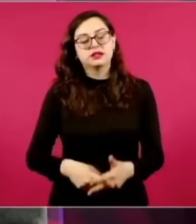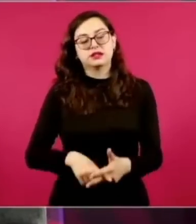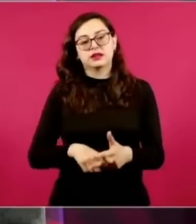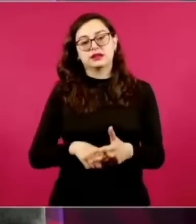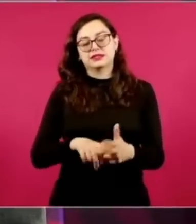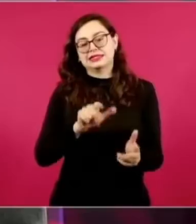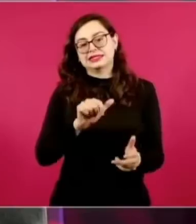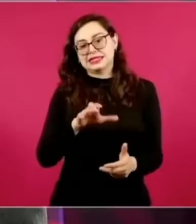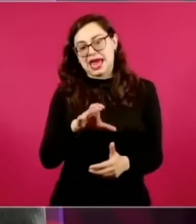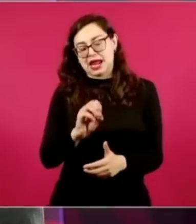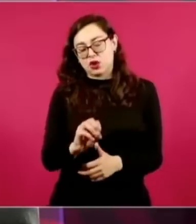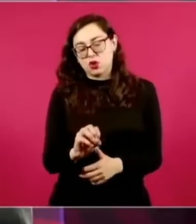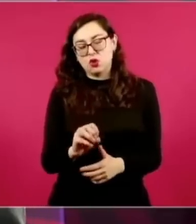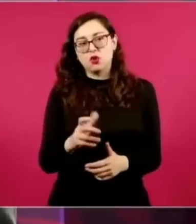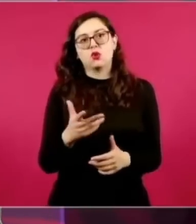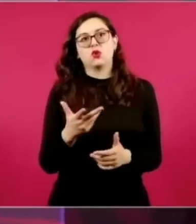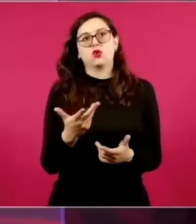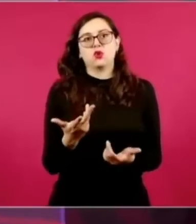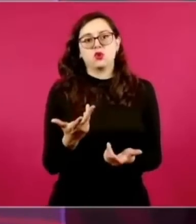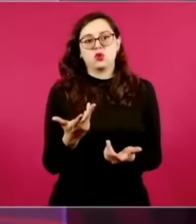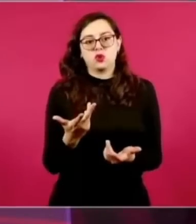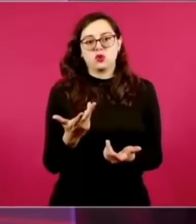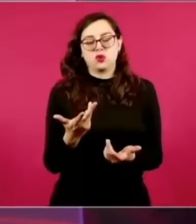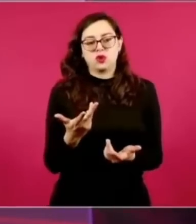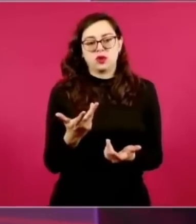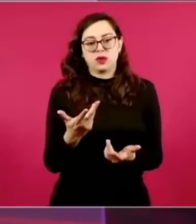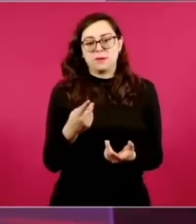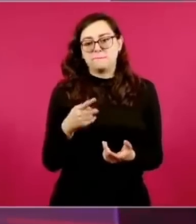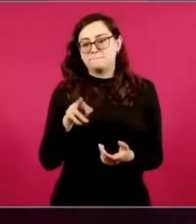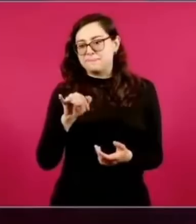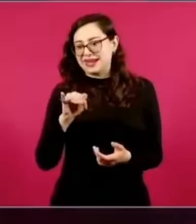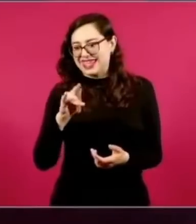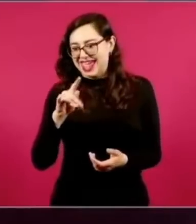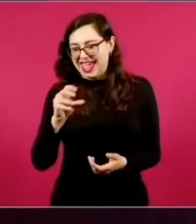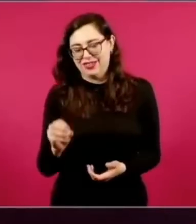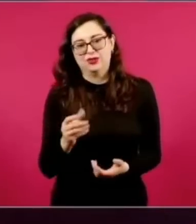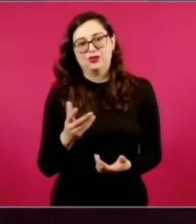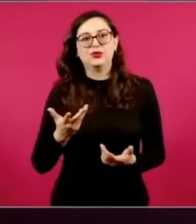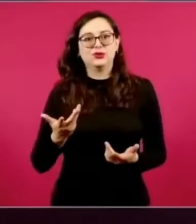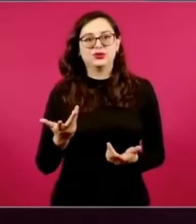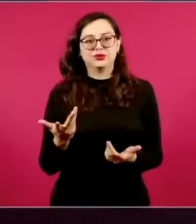de ahí viene Guillermo Prieto